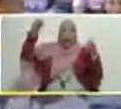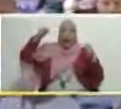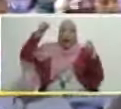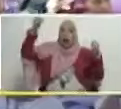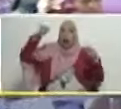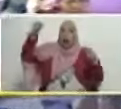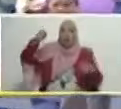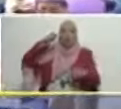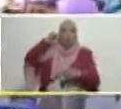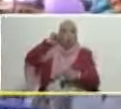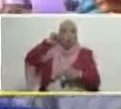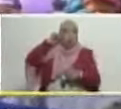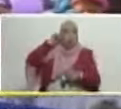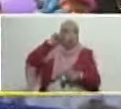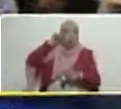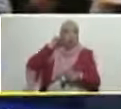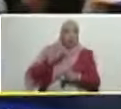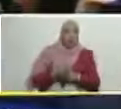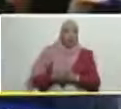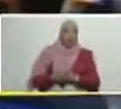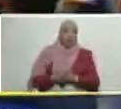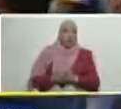Bueno nos